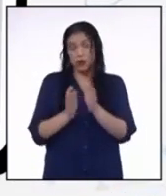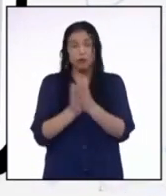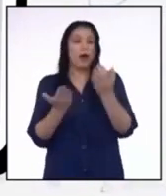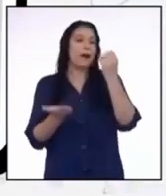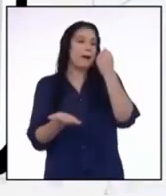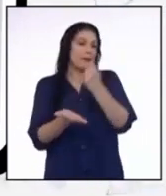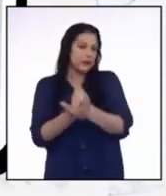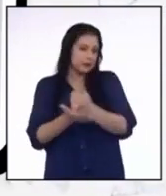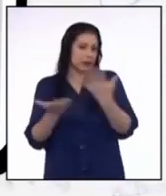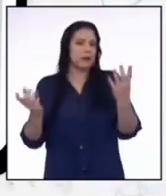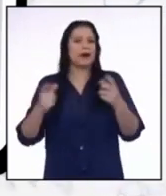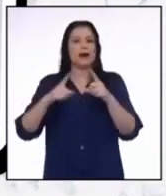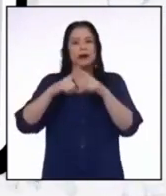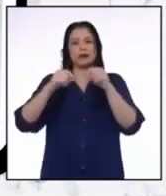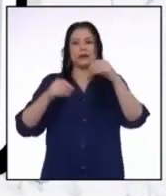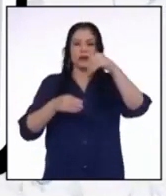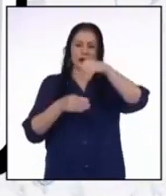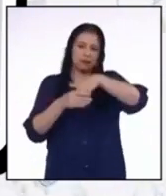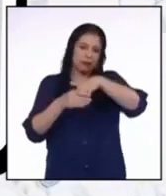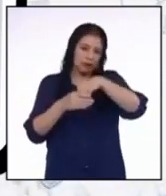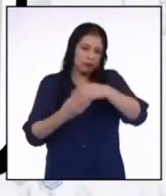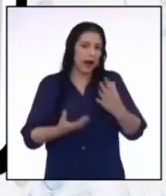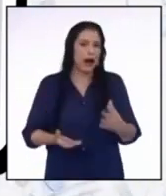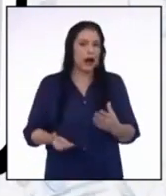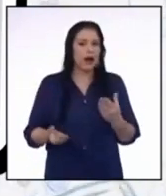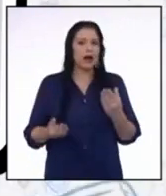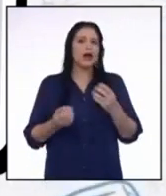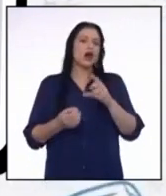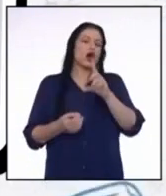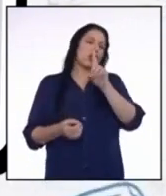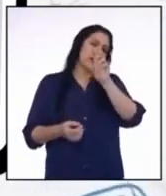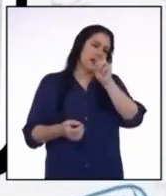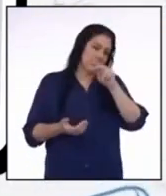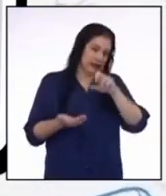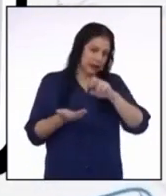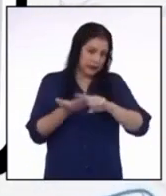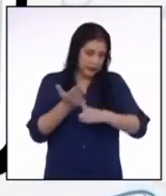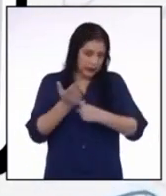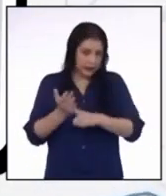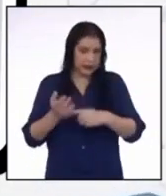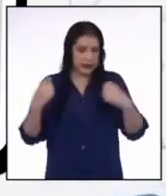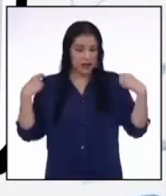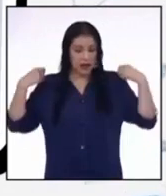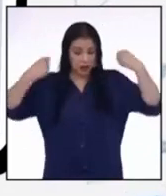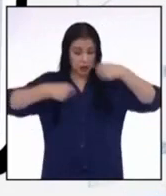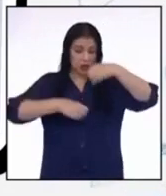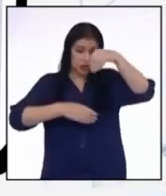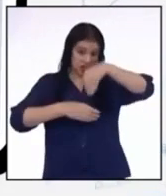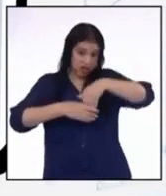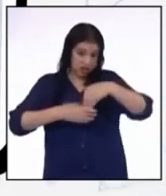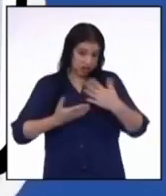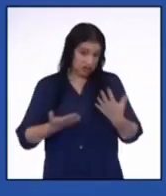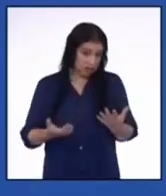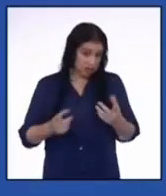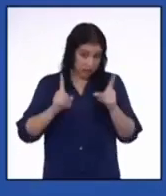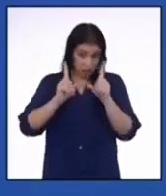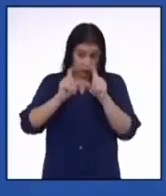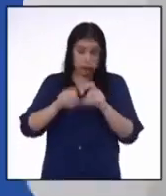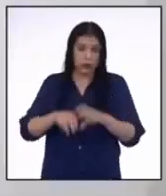pasaportes, tarjeta de banco, documento de identidad, en la mochila de emergencia?